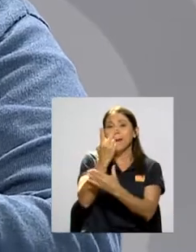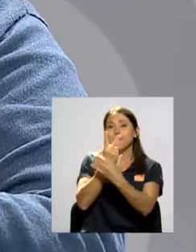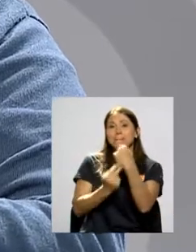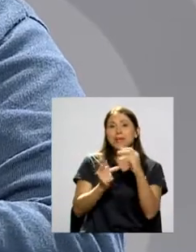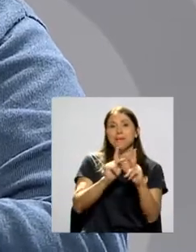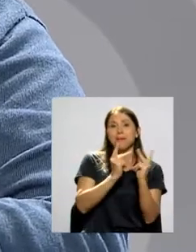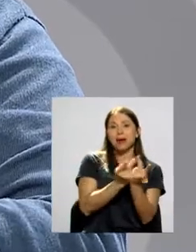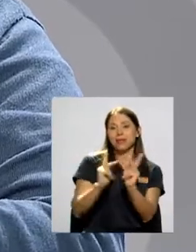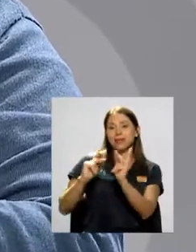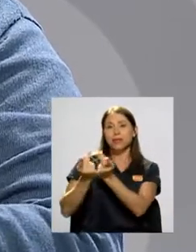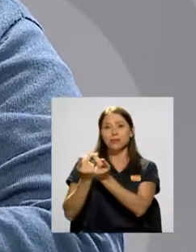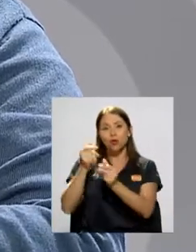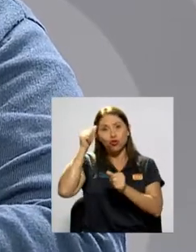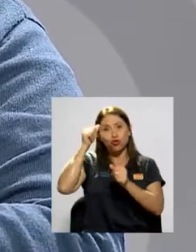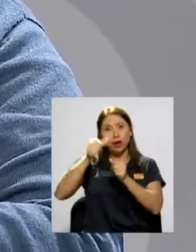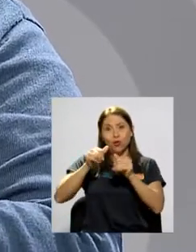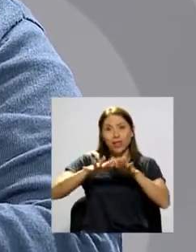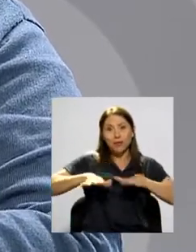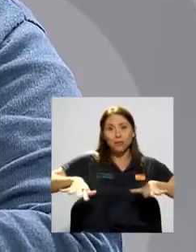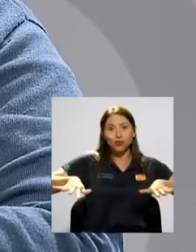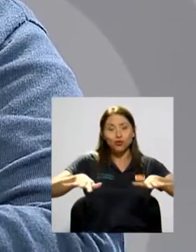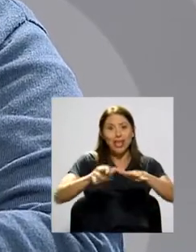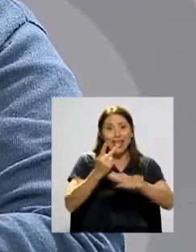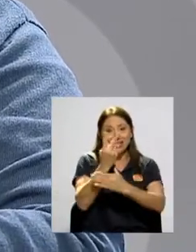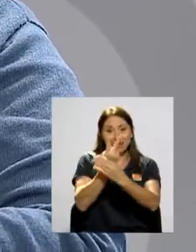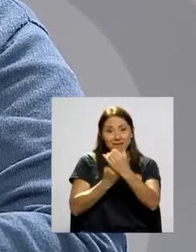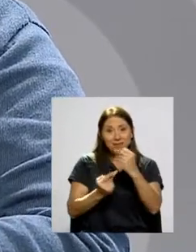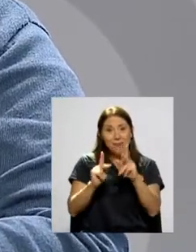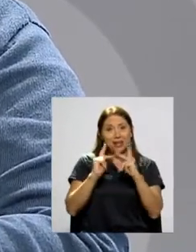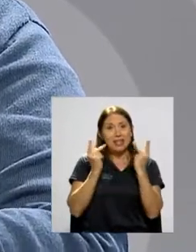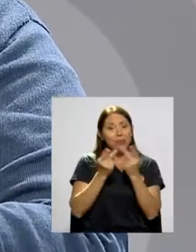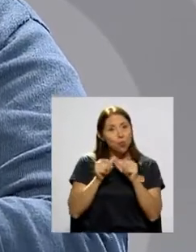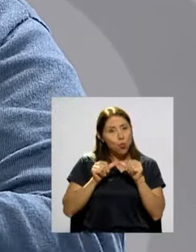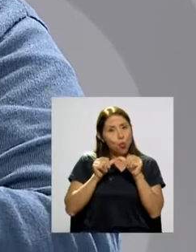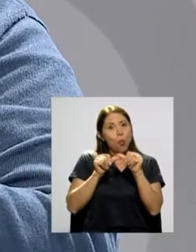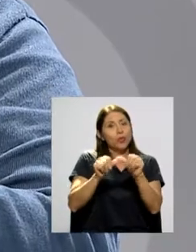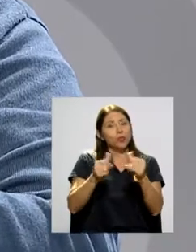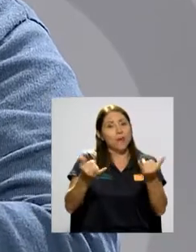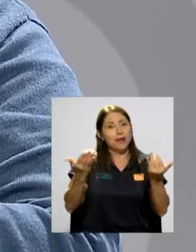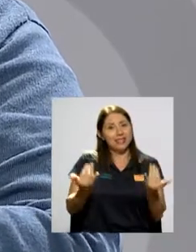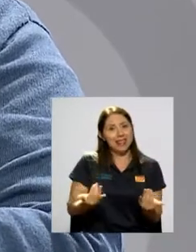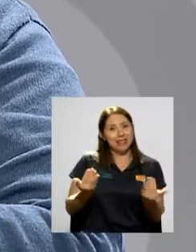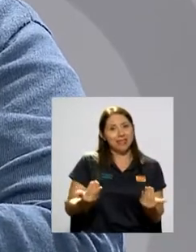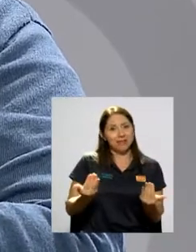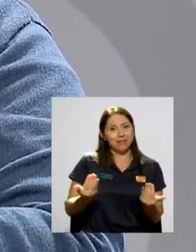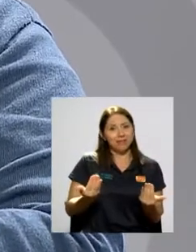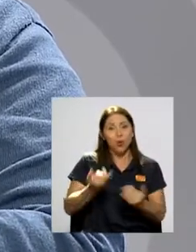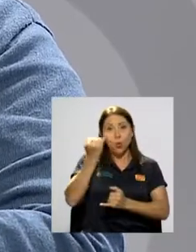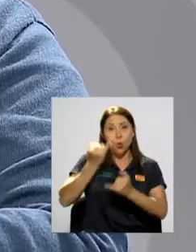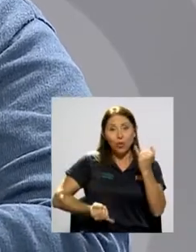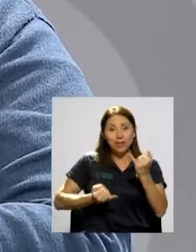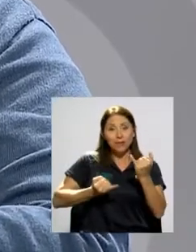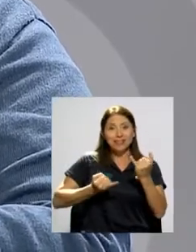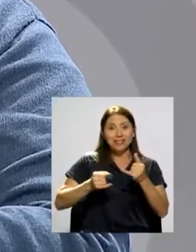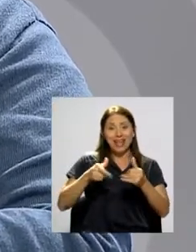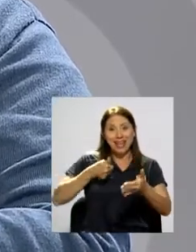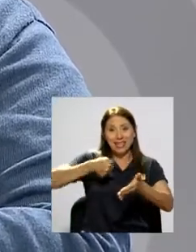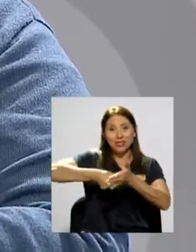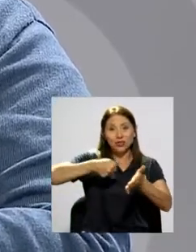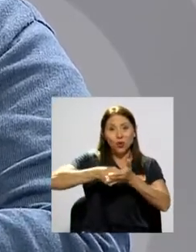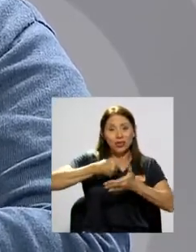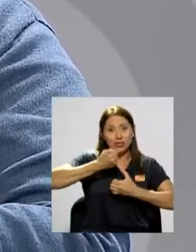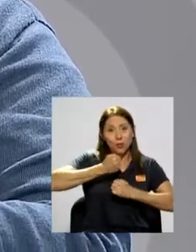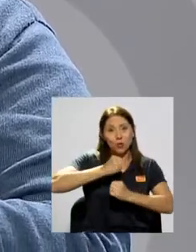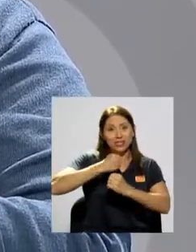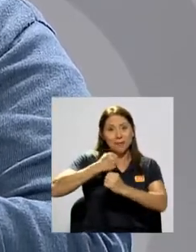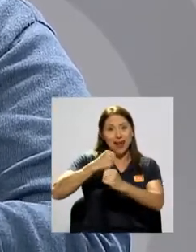que a nivel local ese bipartidismo sigue estando presente, ¿verdad? Las últimas elecciones municipales del año